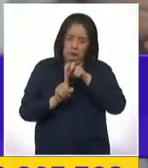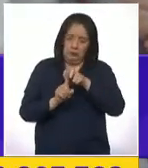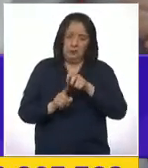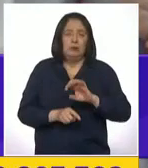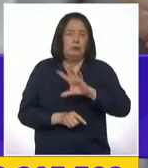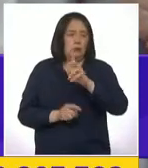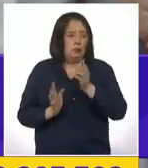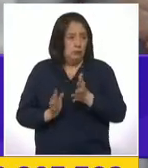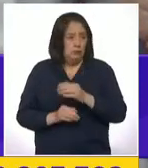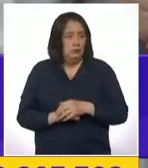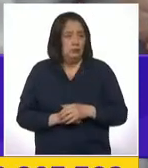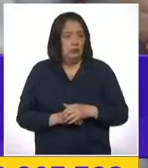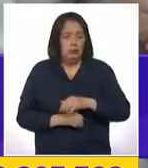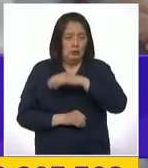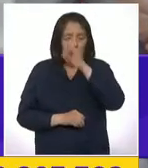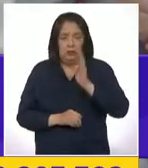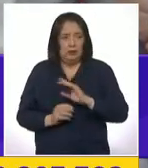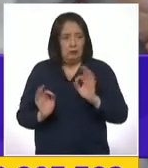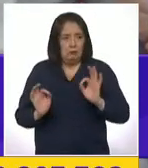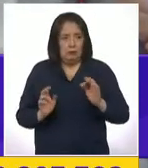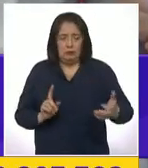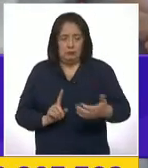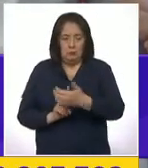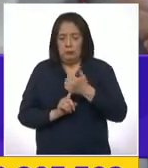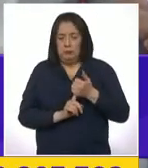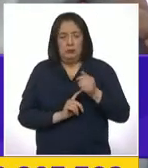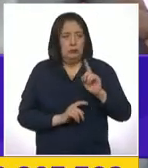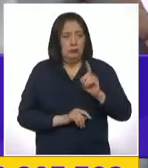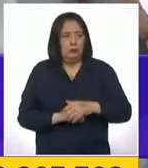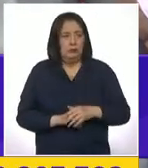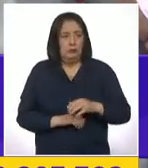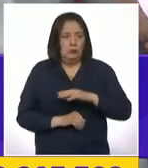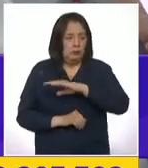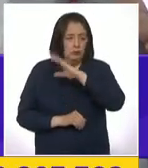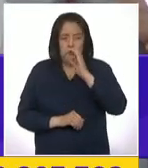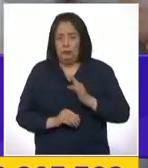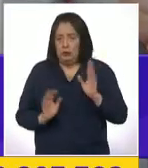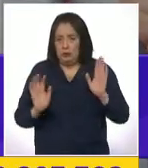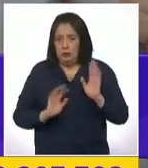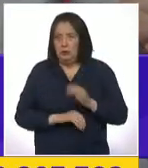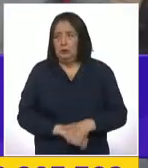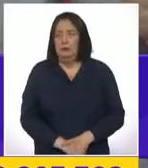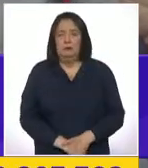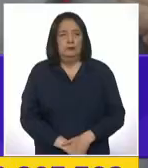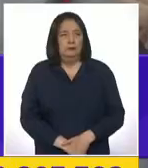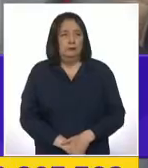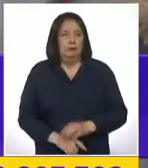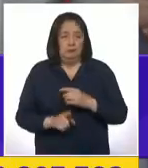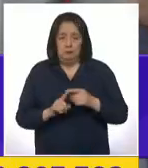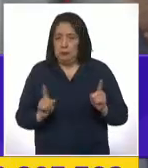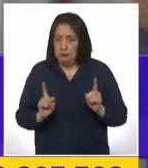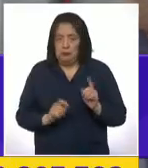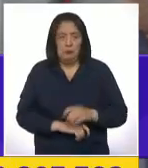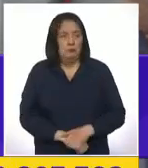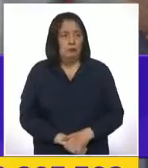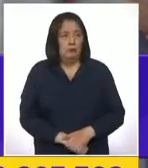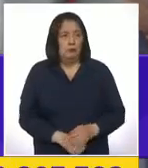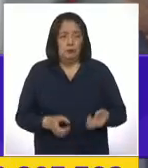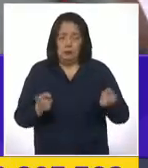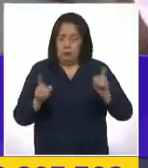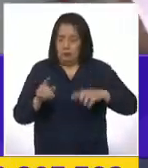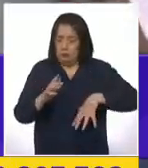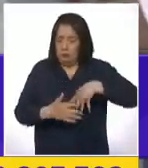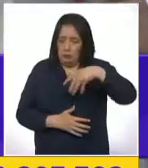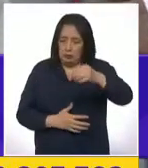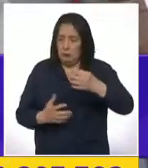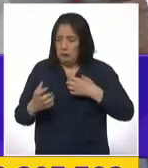malhechores, jamás hemos secuestrado. Nunca lo hemos hecho. Pero sin embargo, cuando salimos